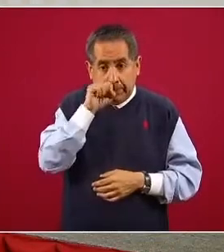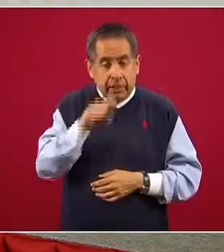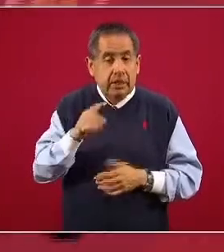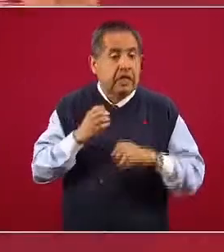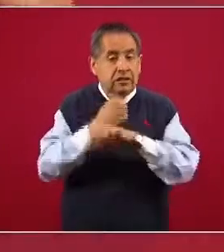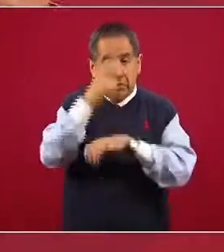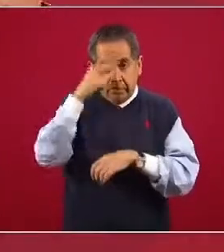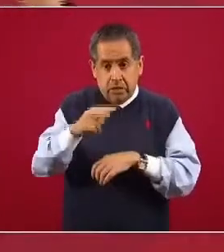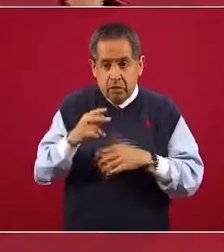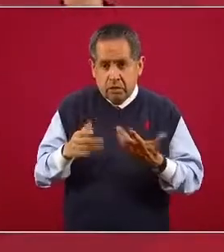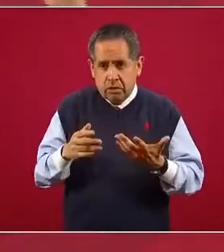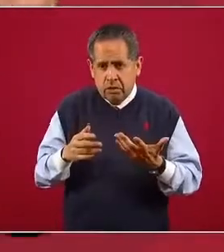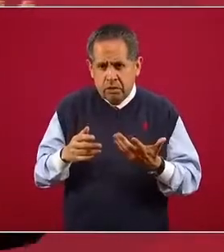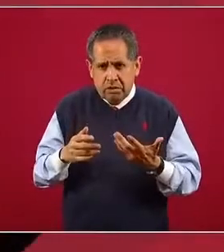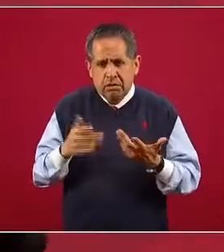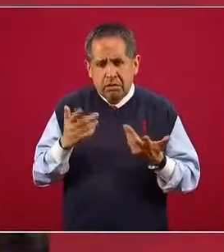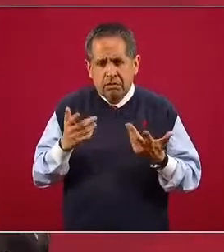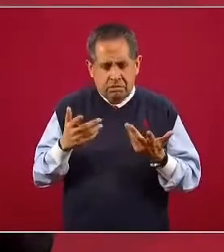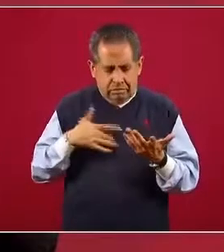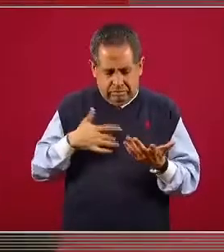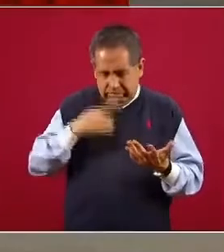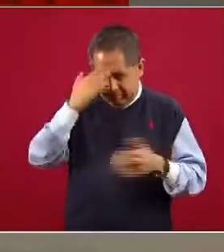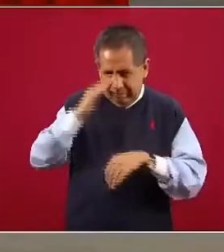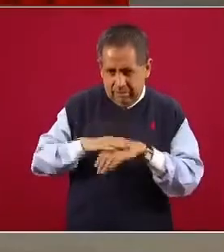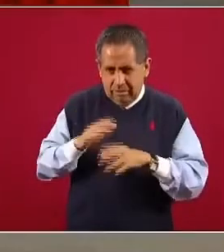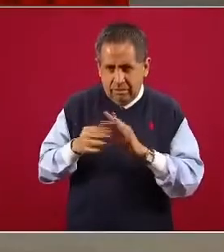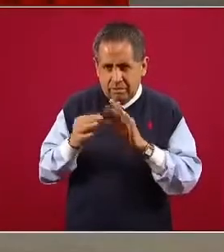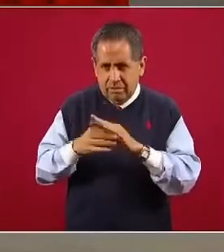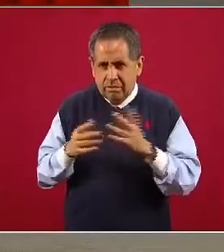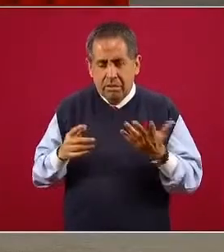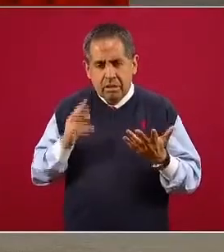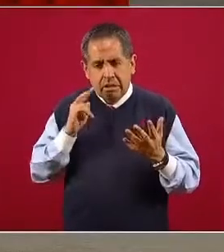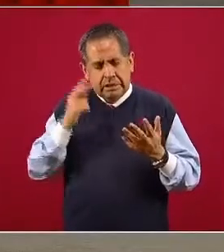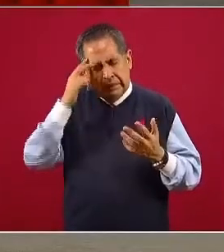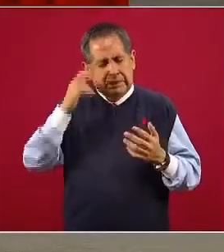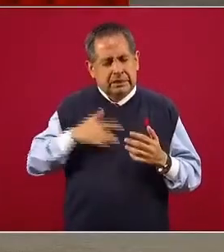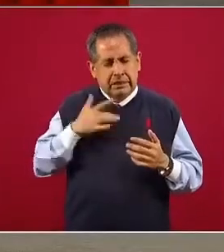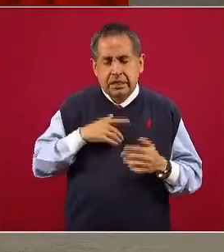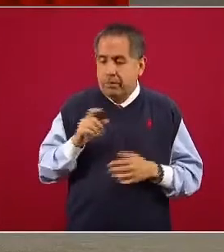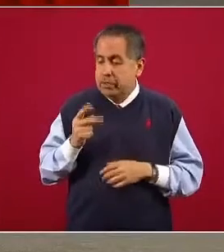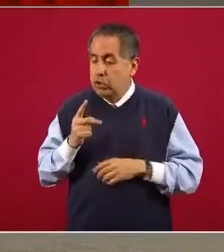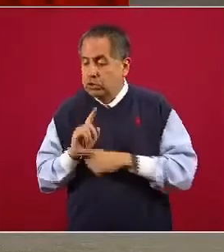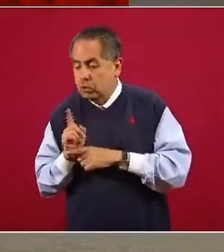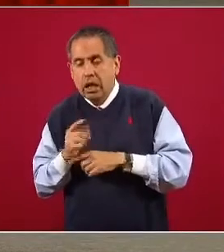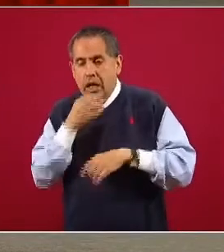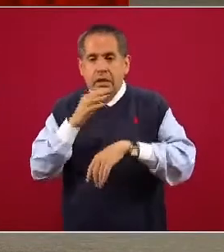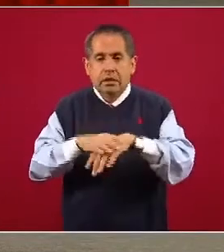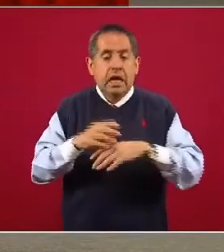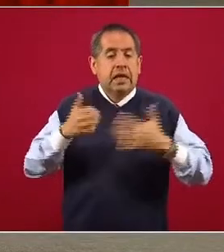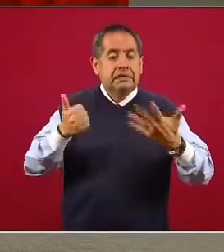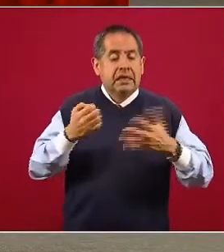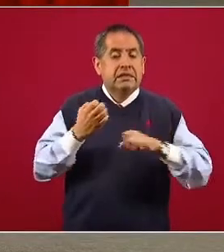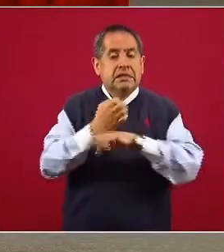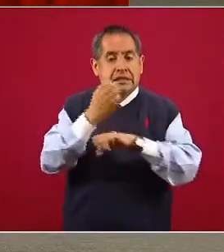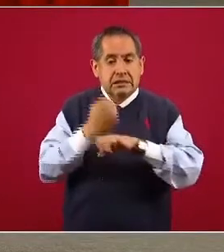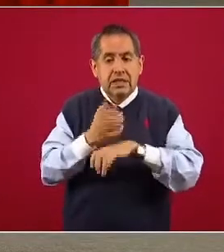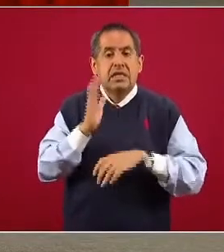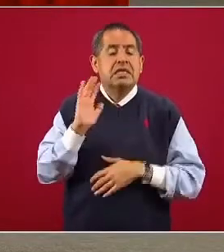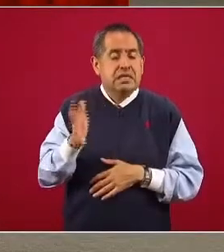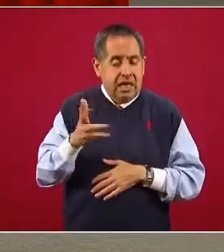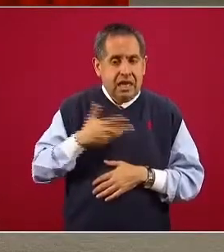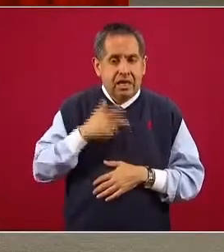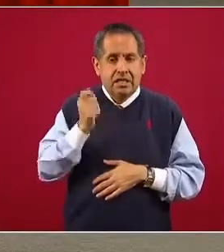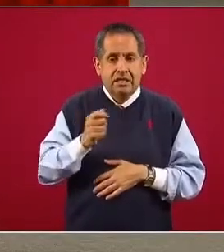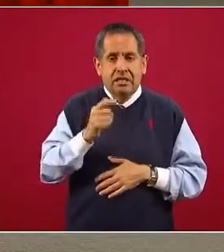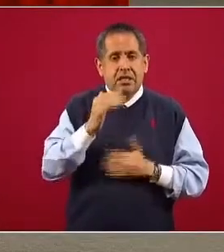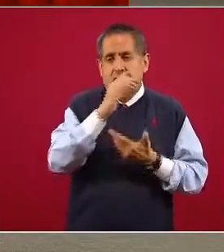el Estado de México, los que tengo ahorita en memoria y que me da tiempo en estos 22 segundos, 6 estados ya